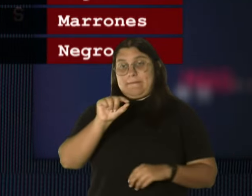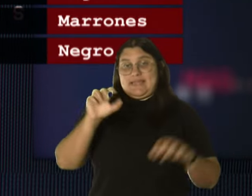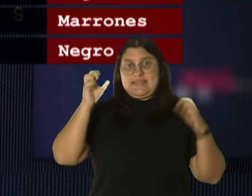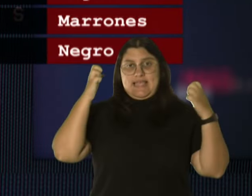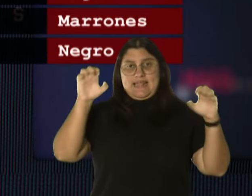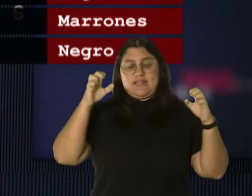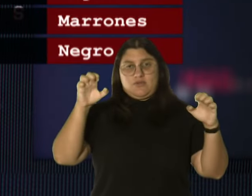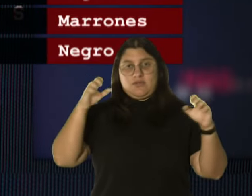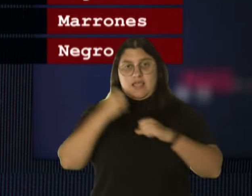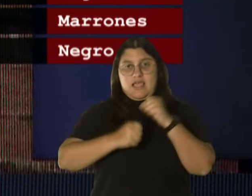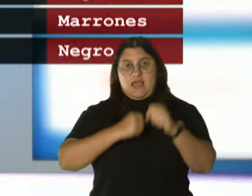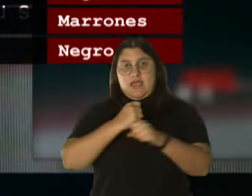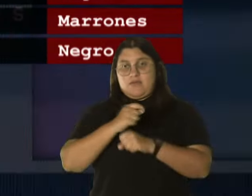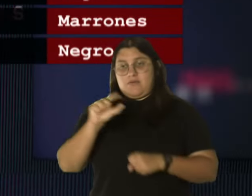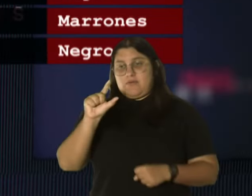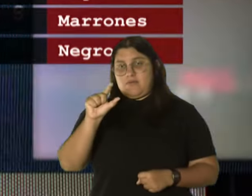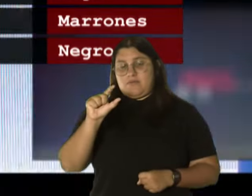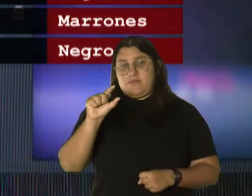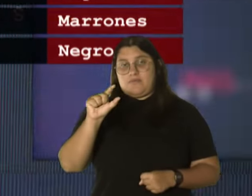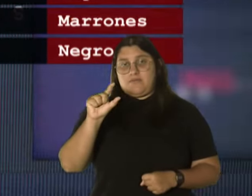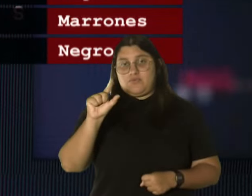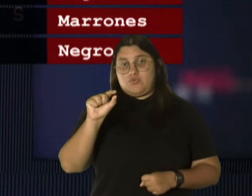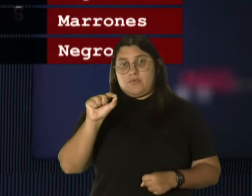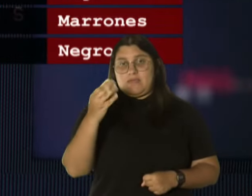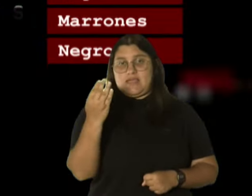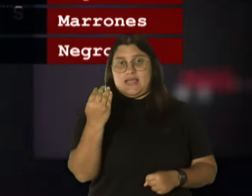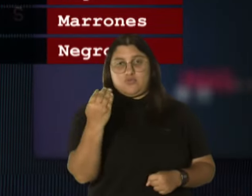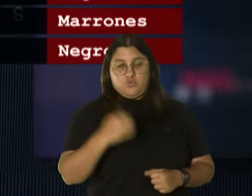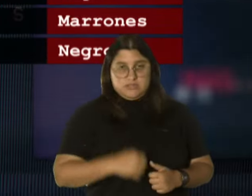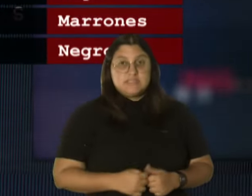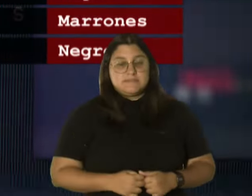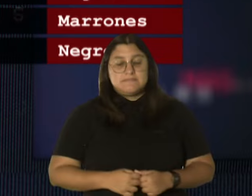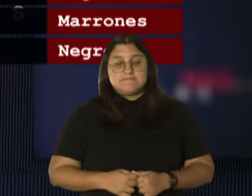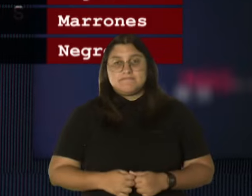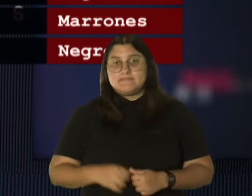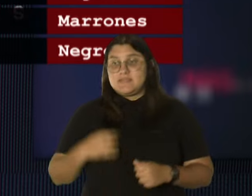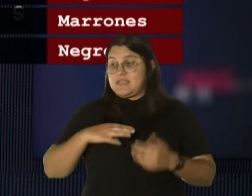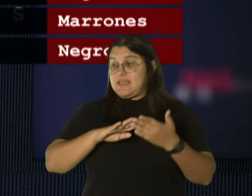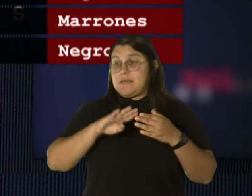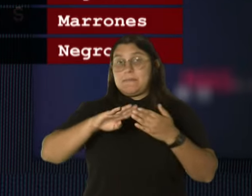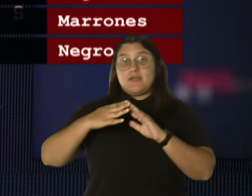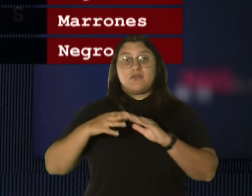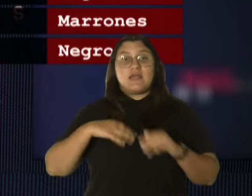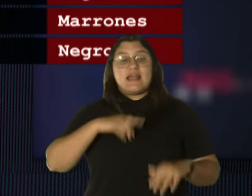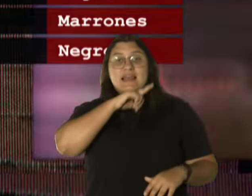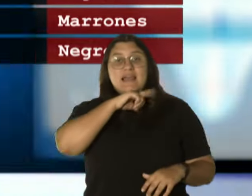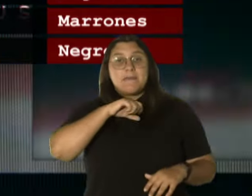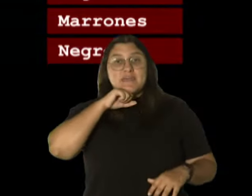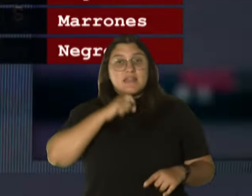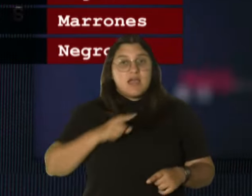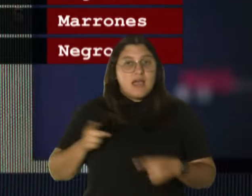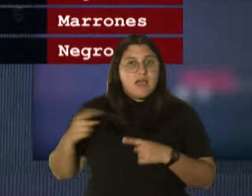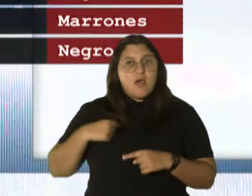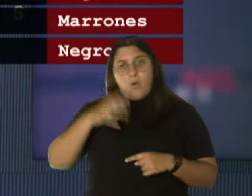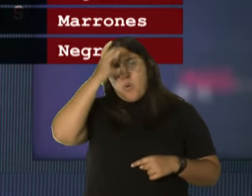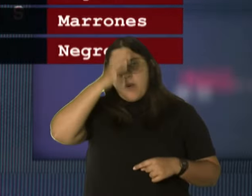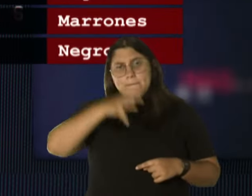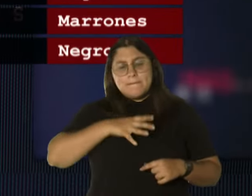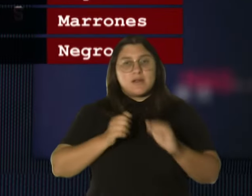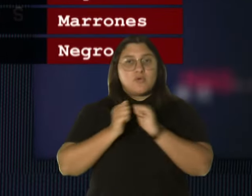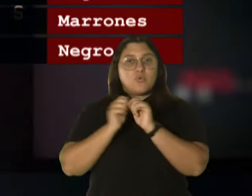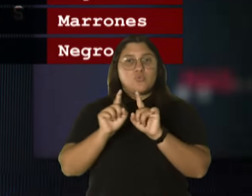fue en el 2014 corrigiendo en el barrio pasto seco del pueblo de las piedras se encontraba un hombre junto con